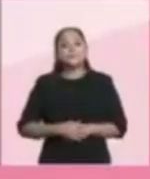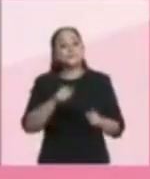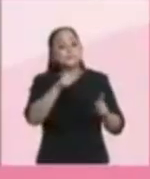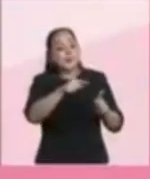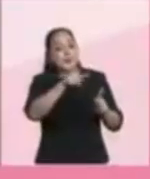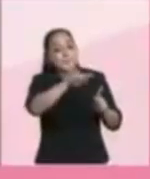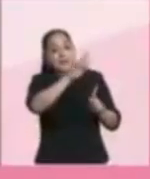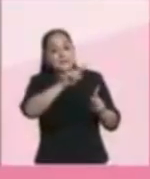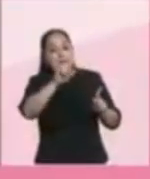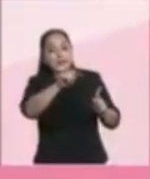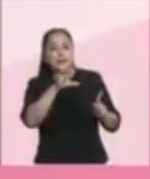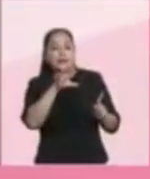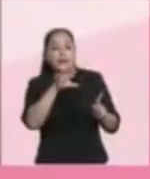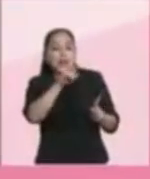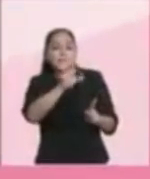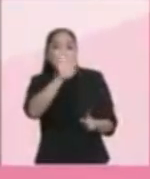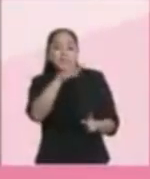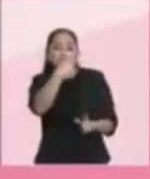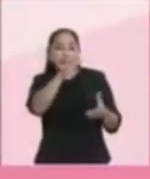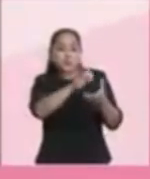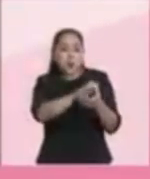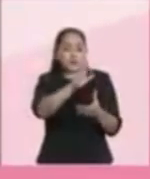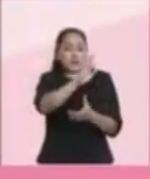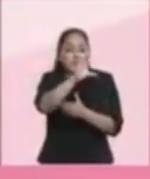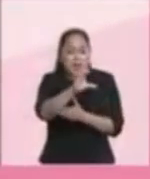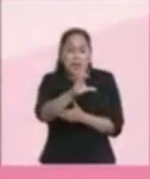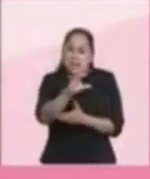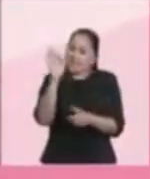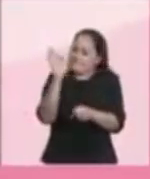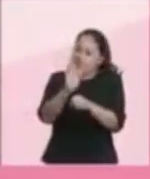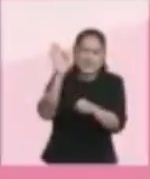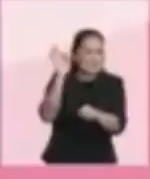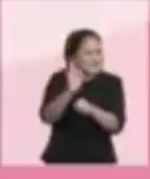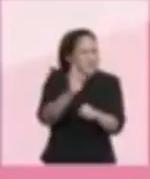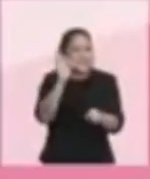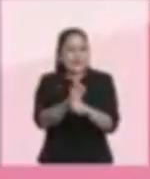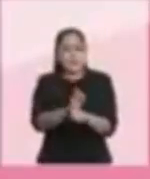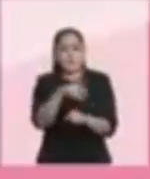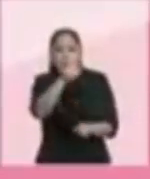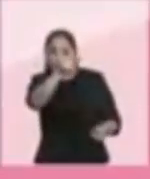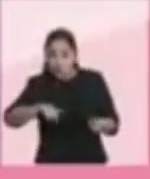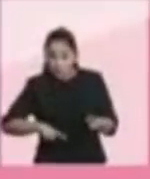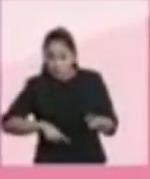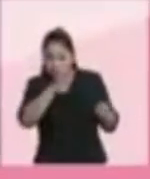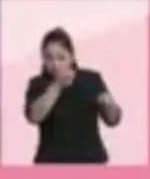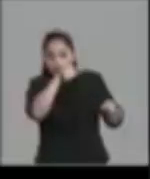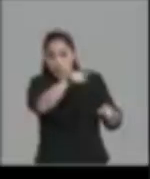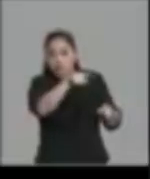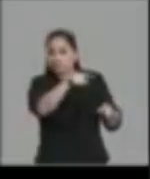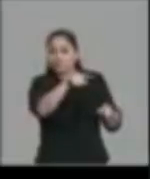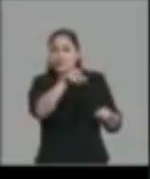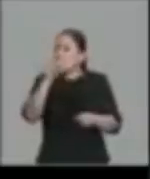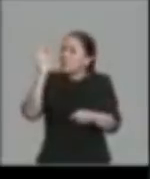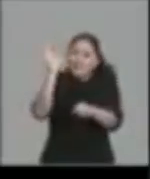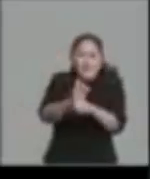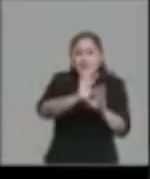ha puesto a defender a su marido, con toda razón, lo tiene que hacer, pero ella no gobernó. Entonces, Margarita, ya no lo